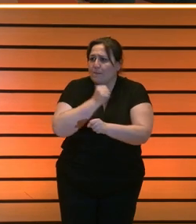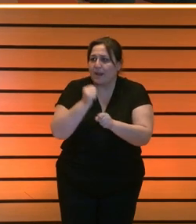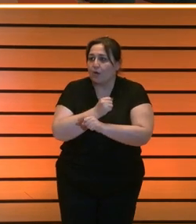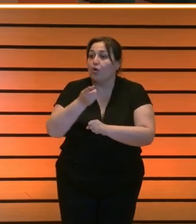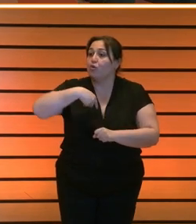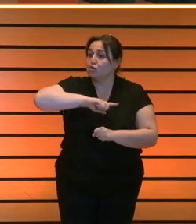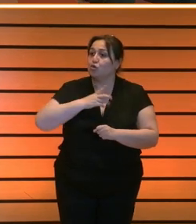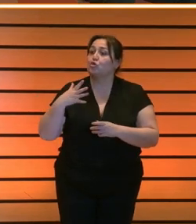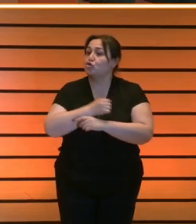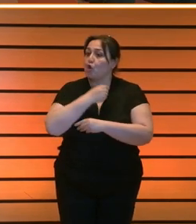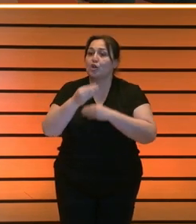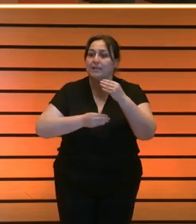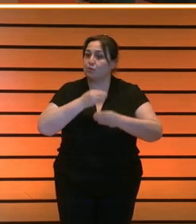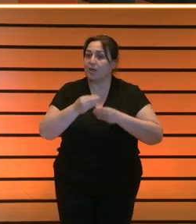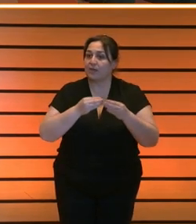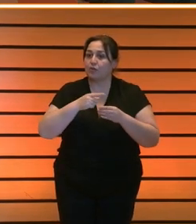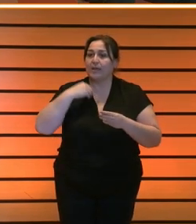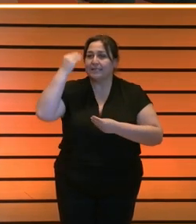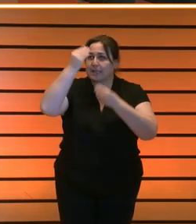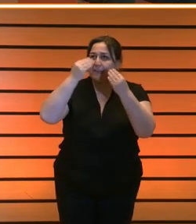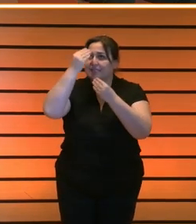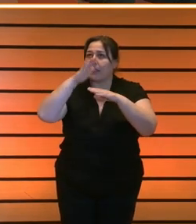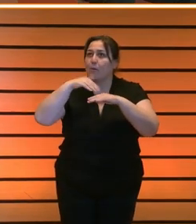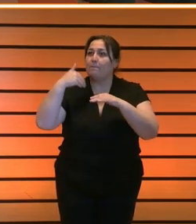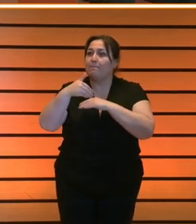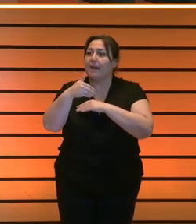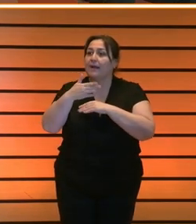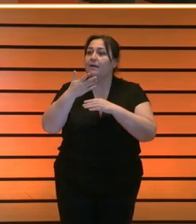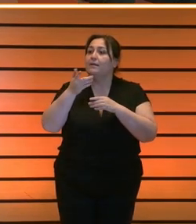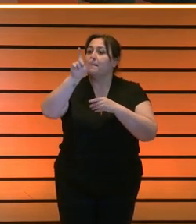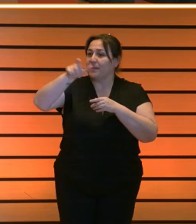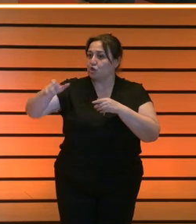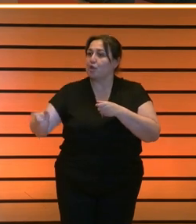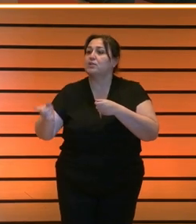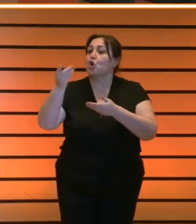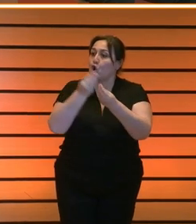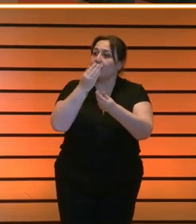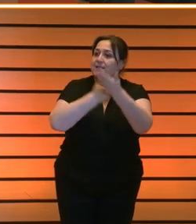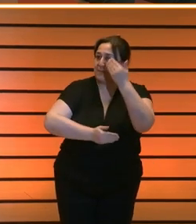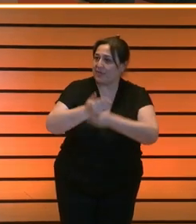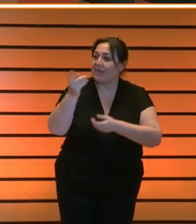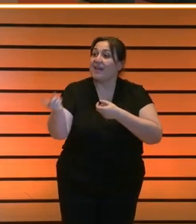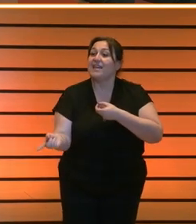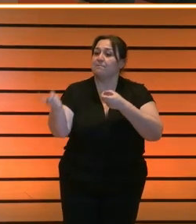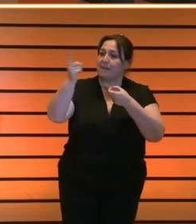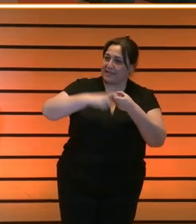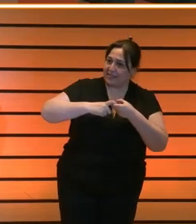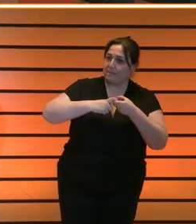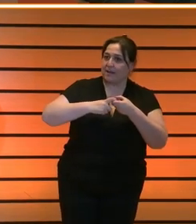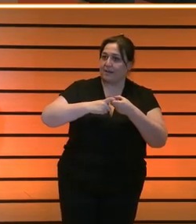esto que estamos haciendo está pensado para que estén involucradas las personas con discapacidad dentro